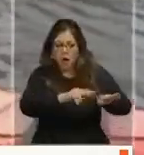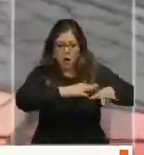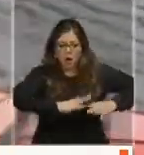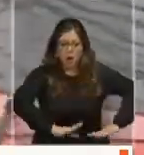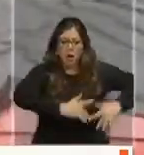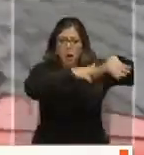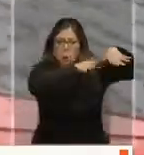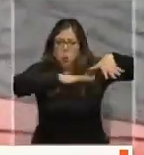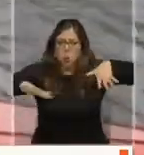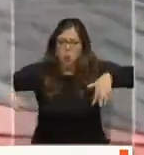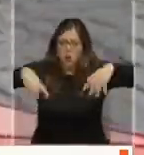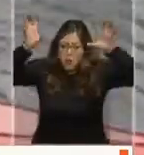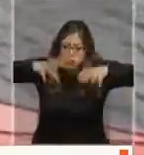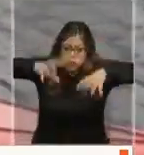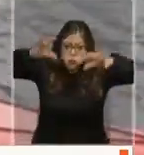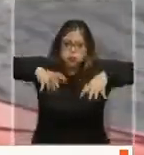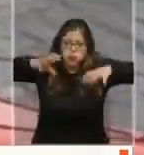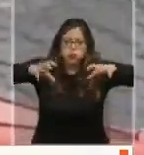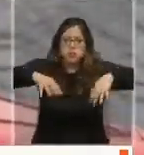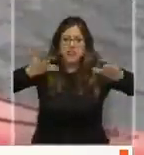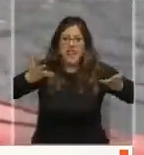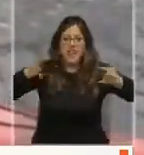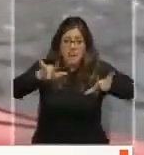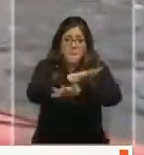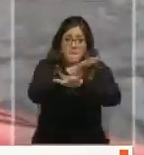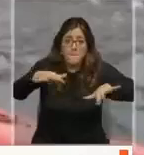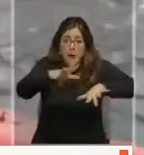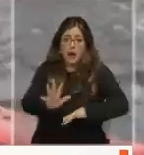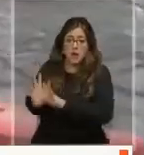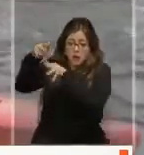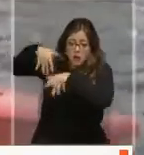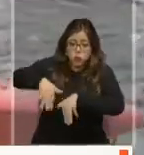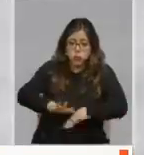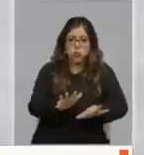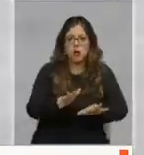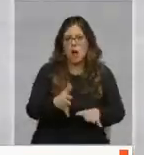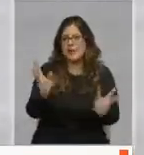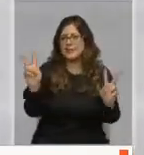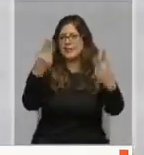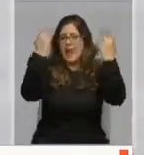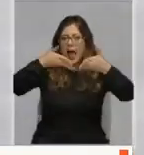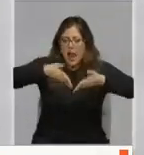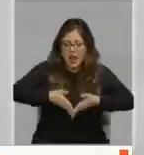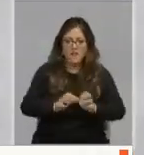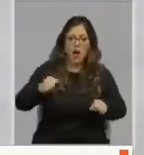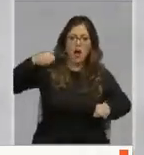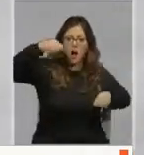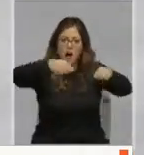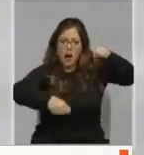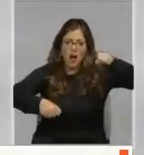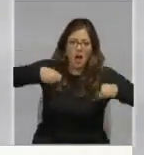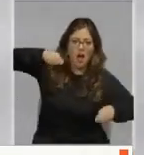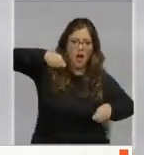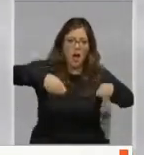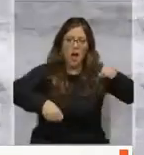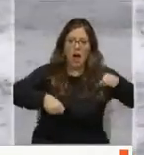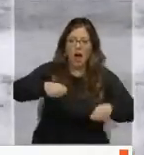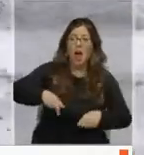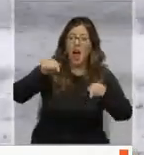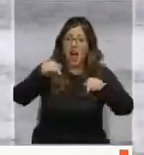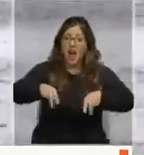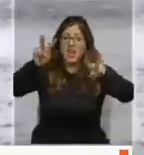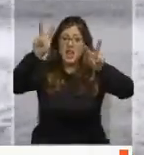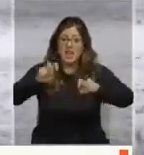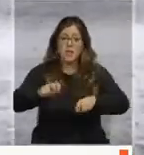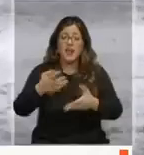Llovió muy fuerte y la marea siempre sube bastante aquí. Menos mal teníamos los kayaks. Fortalecido por las cálidas aguas del Golfo de